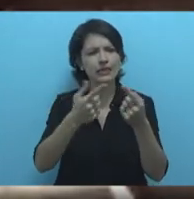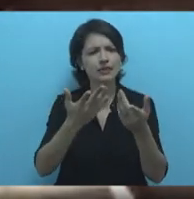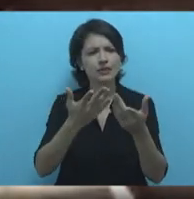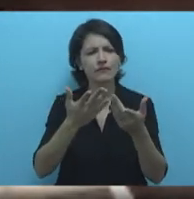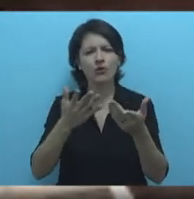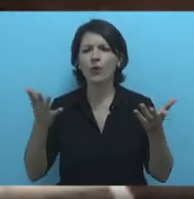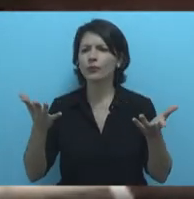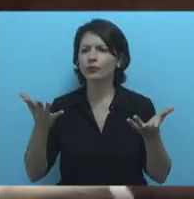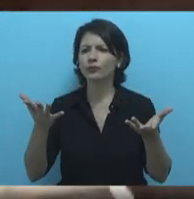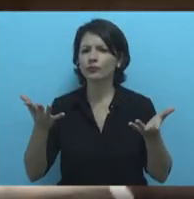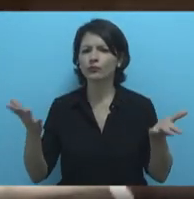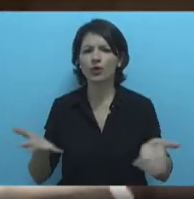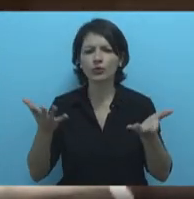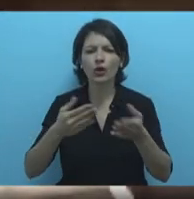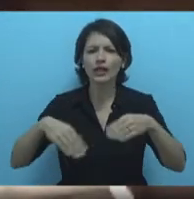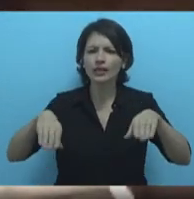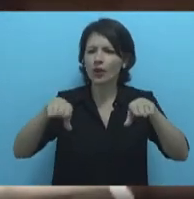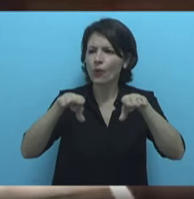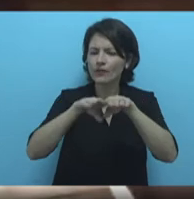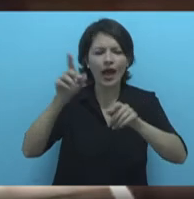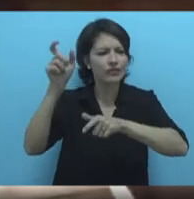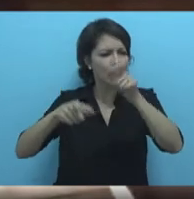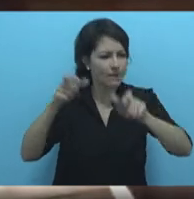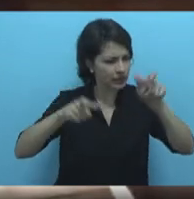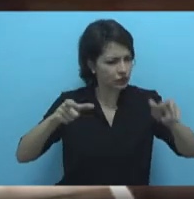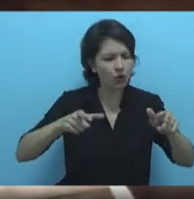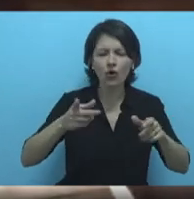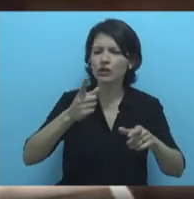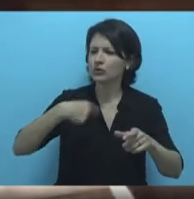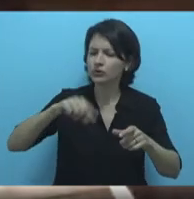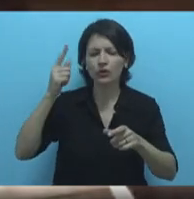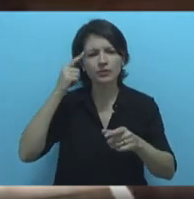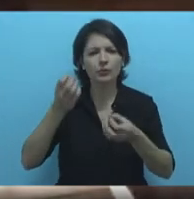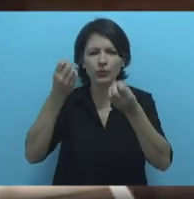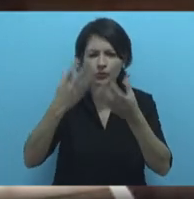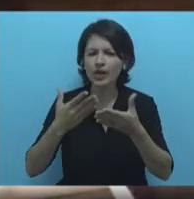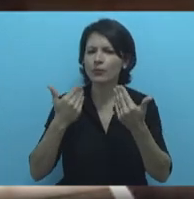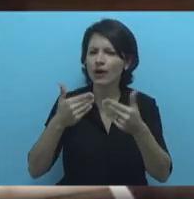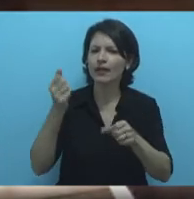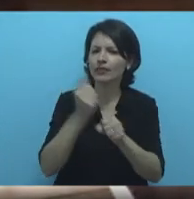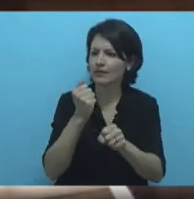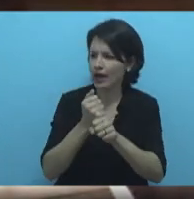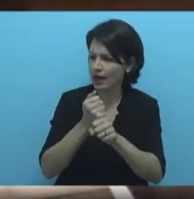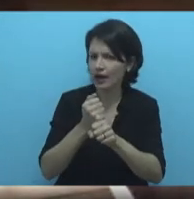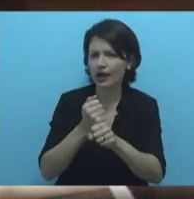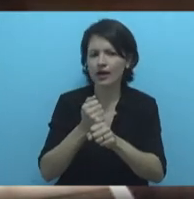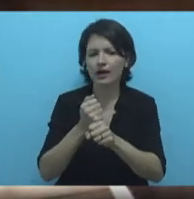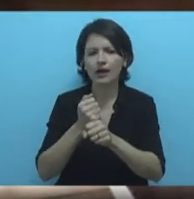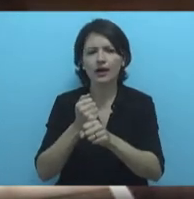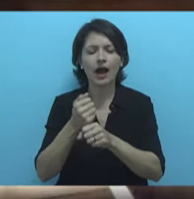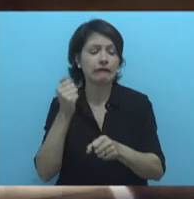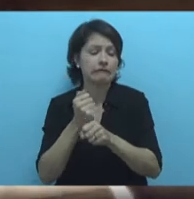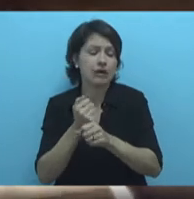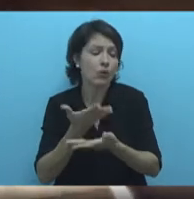promoción de la igualdad entre las personas el acceso a los cargos públicos electivos creemos sin embargo